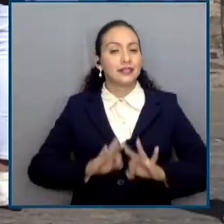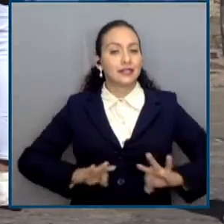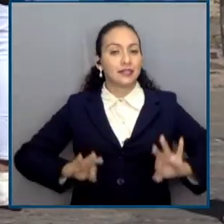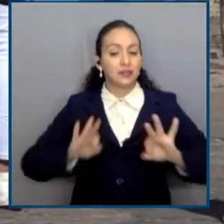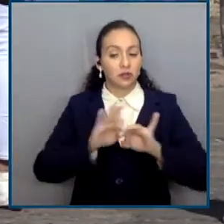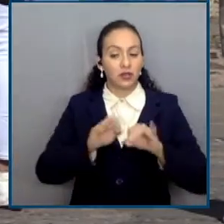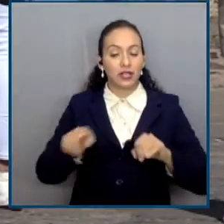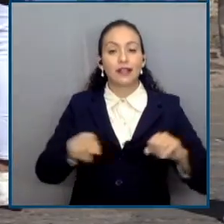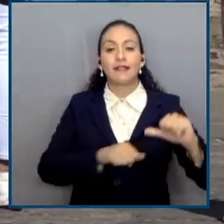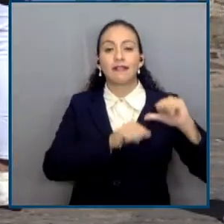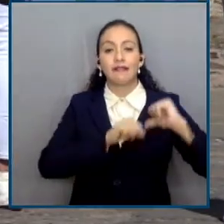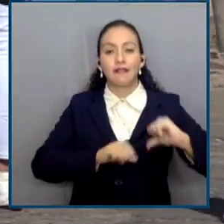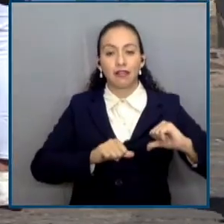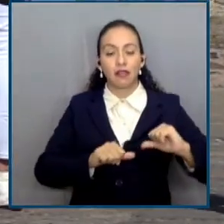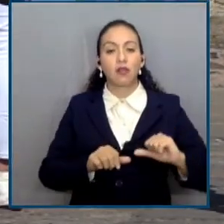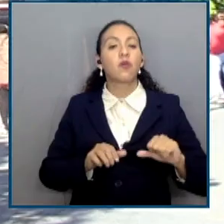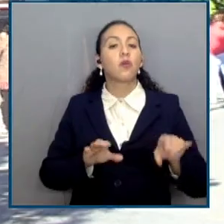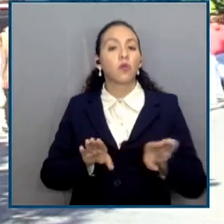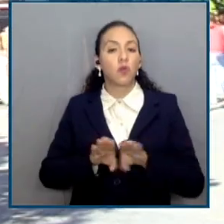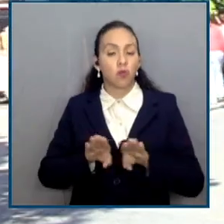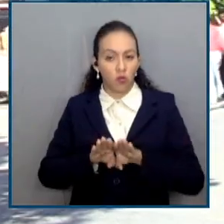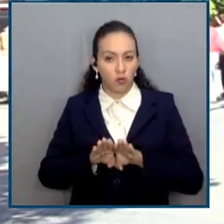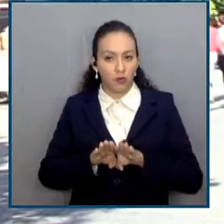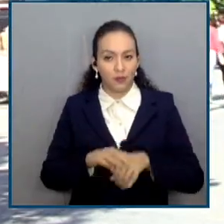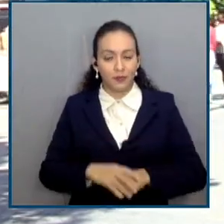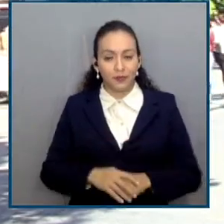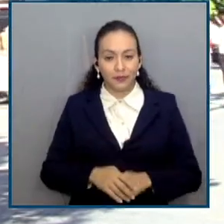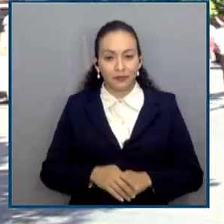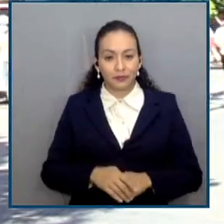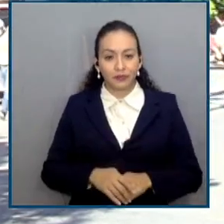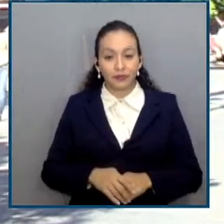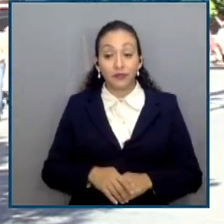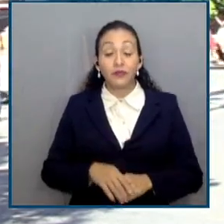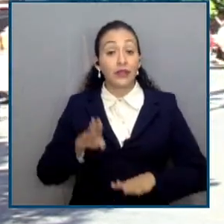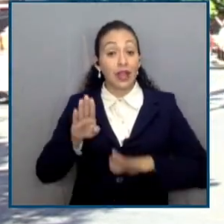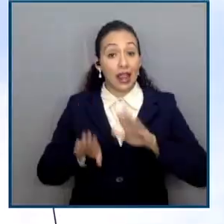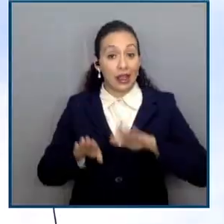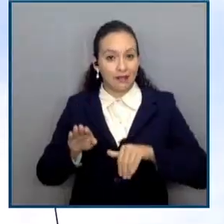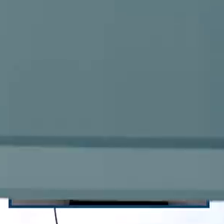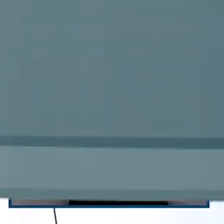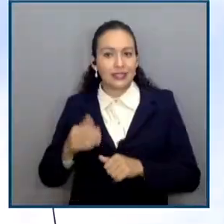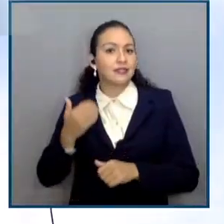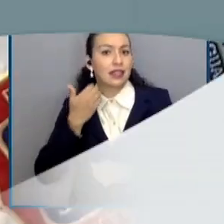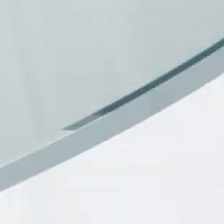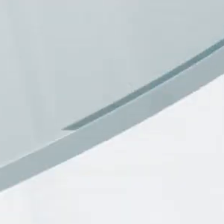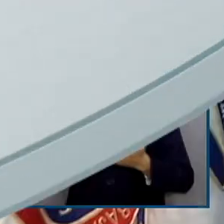disuadir el uso de vías de hecho que siempre amenazan a cualquier democracia.